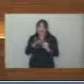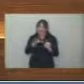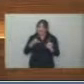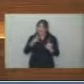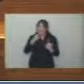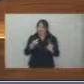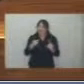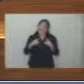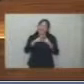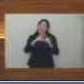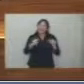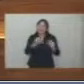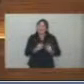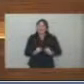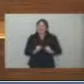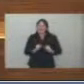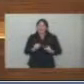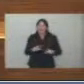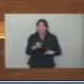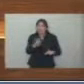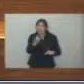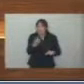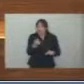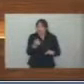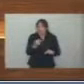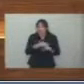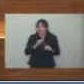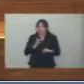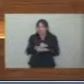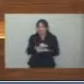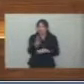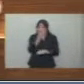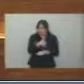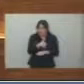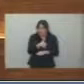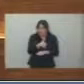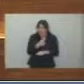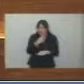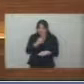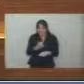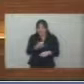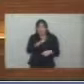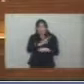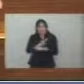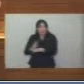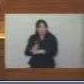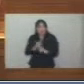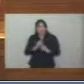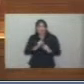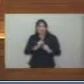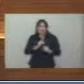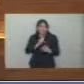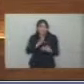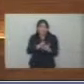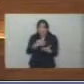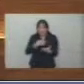que haber hecho gastos que no tenía dinero para financiar, que tenía que haber dejado de pagar a proveedores o de pagar prestaciones